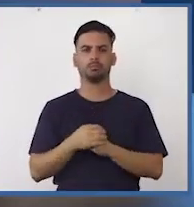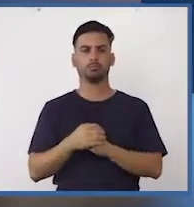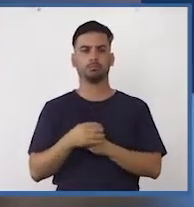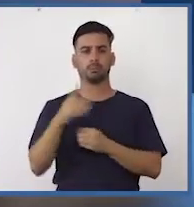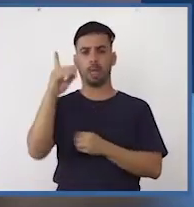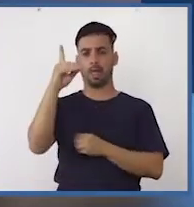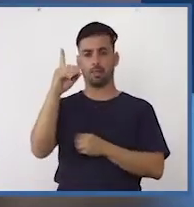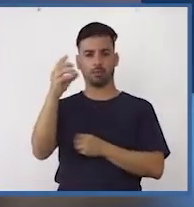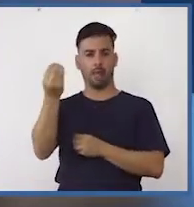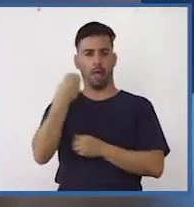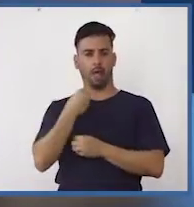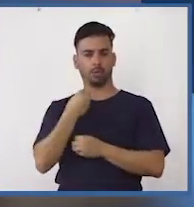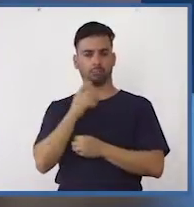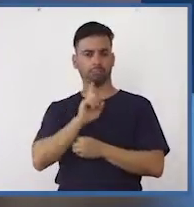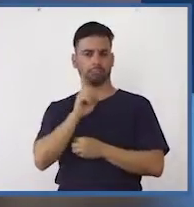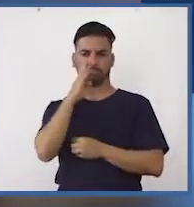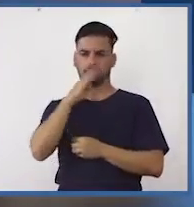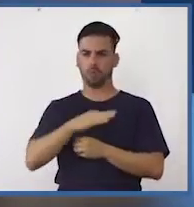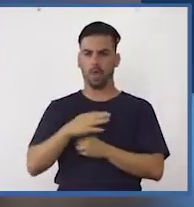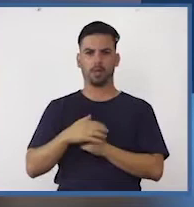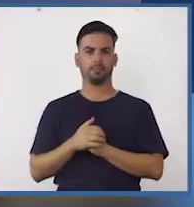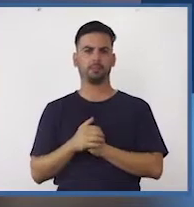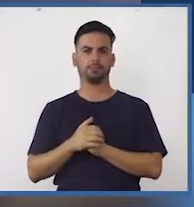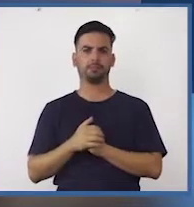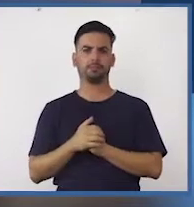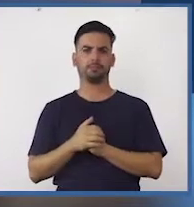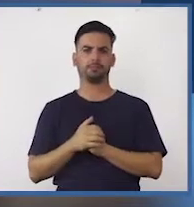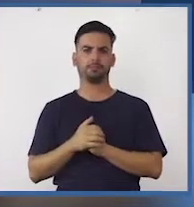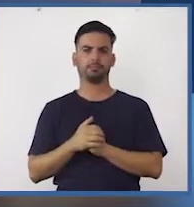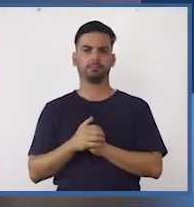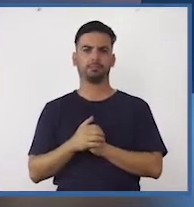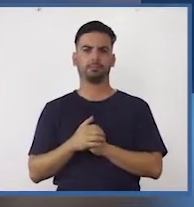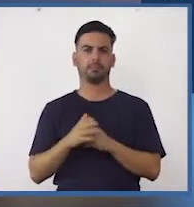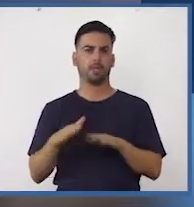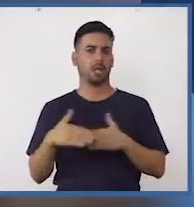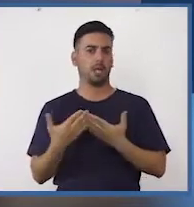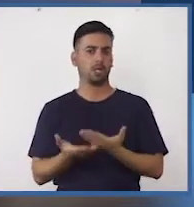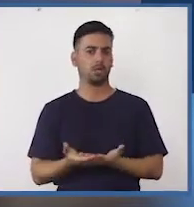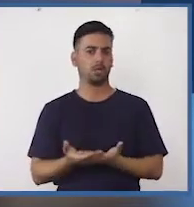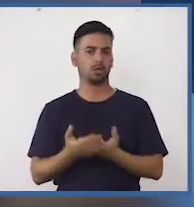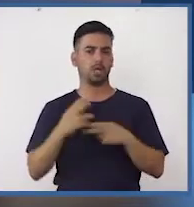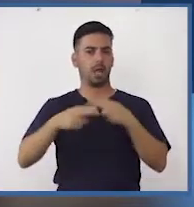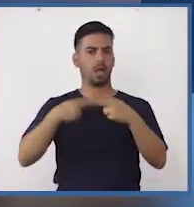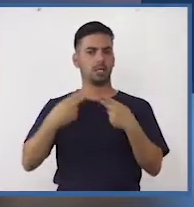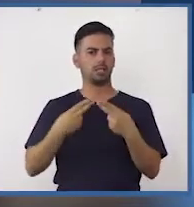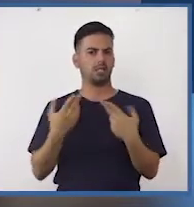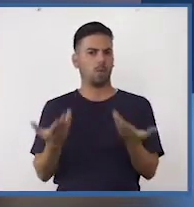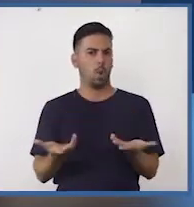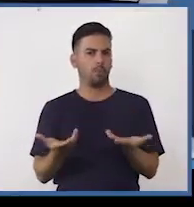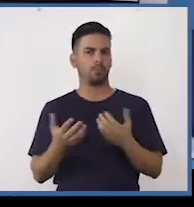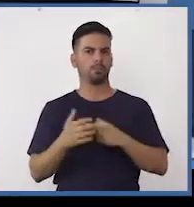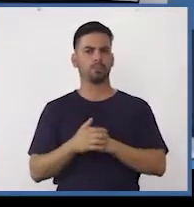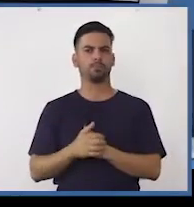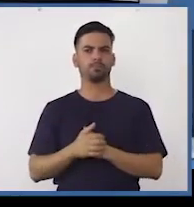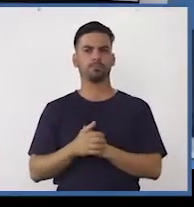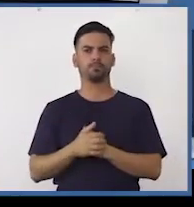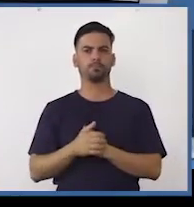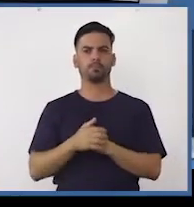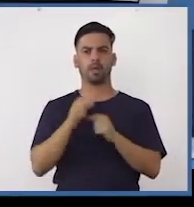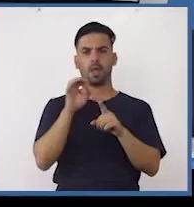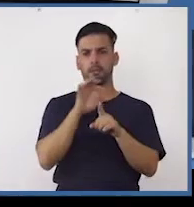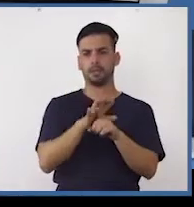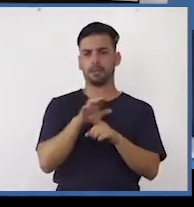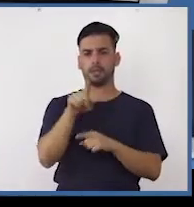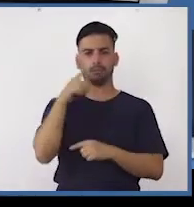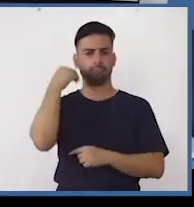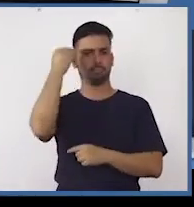datos. No, no le estamos dando datos, ¿no, verdad? Por lo tanto, lo tienen que hacer de qué forma, a partir de